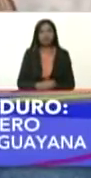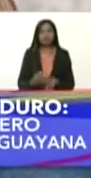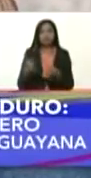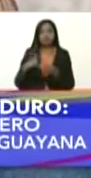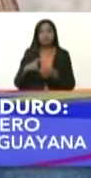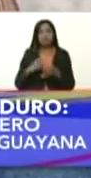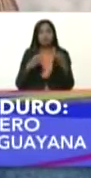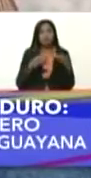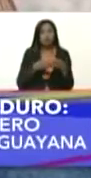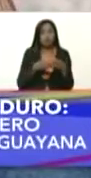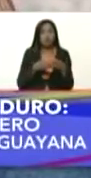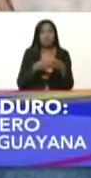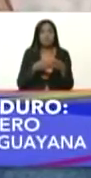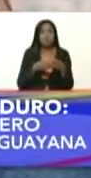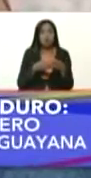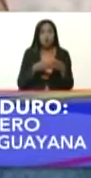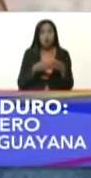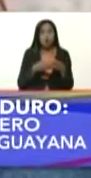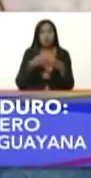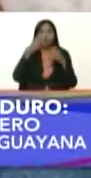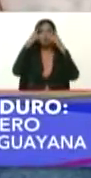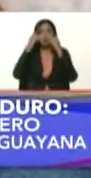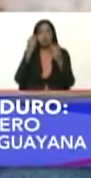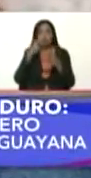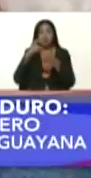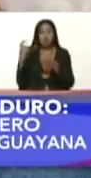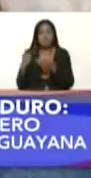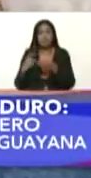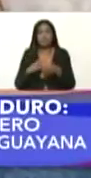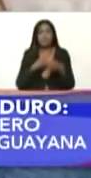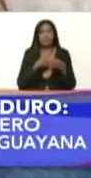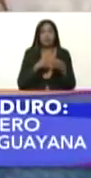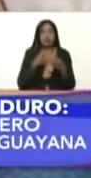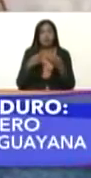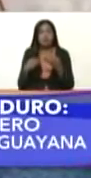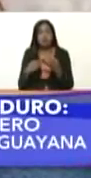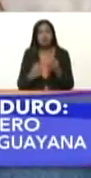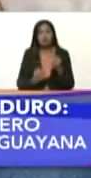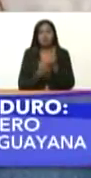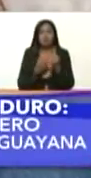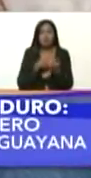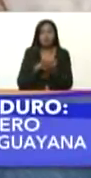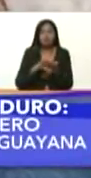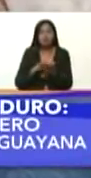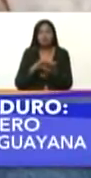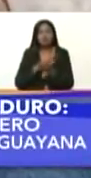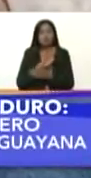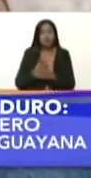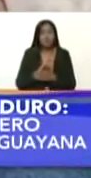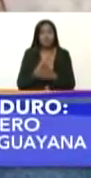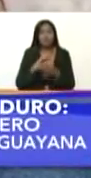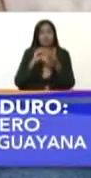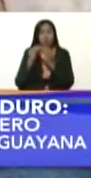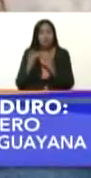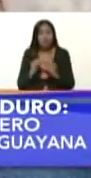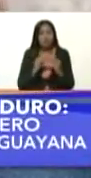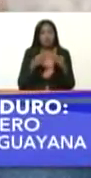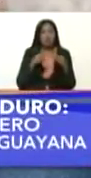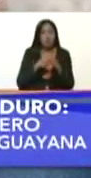Incorporación de un equipo multidisciplinario para la recuperación de los equipos y parte de las plantas de las industrias, para el mantenimiento de las maquinarias.